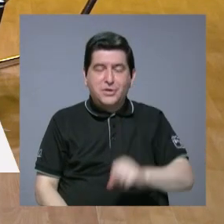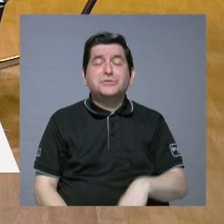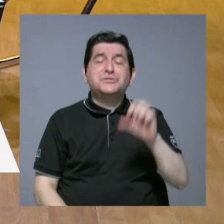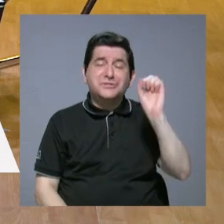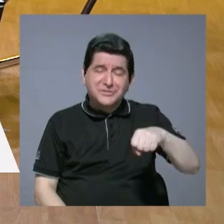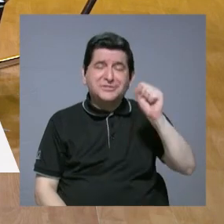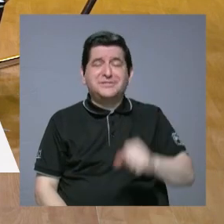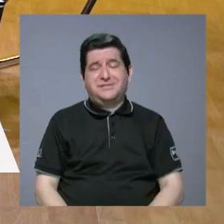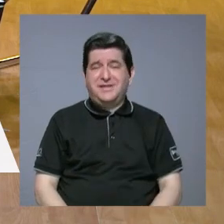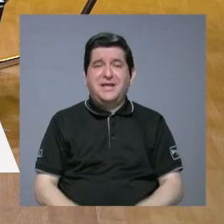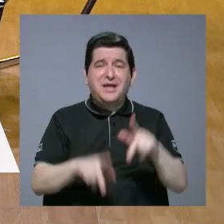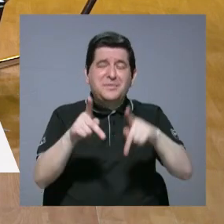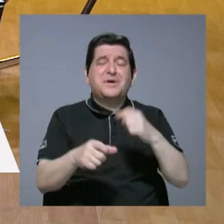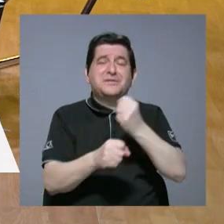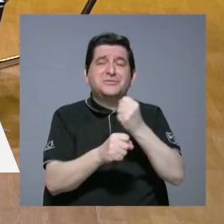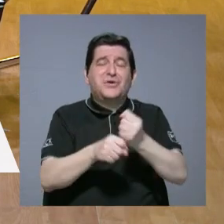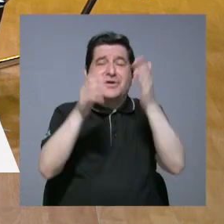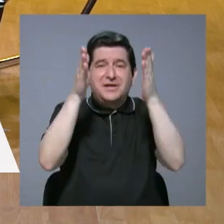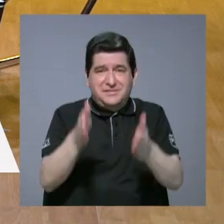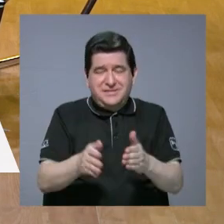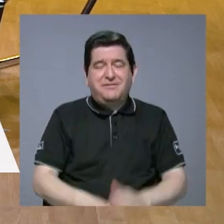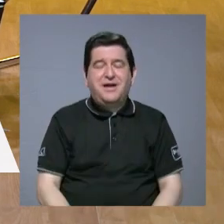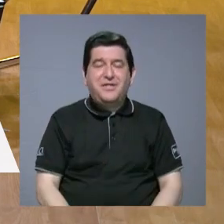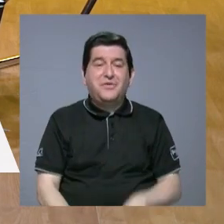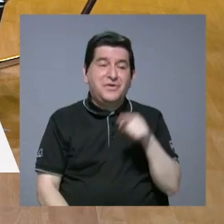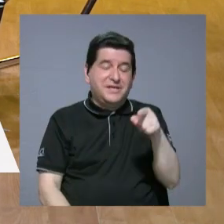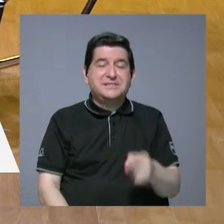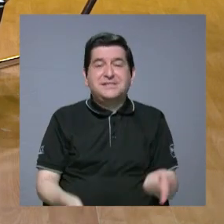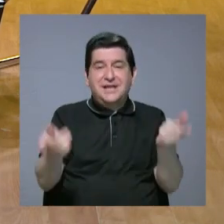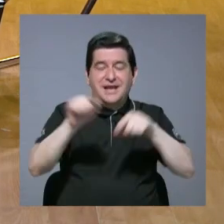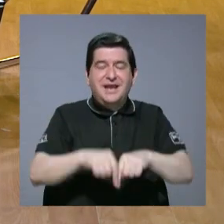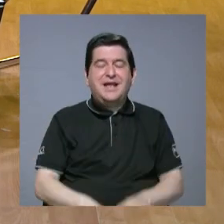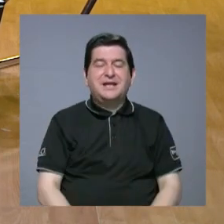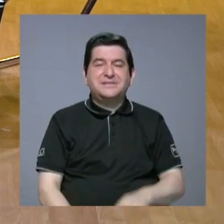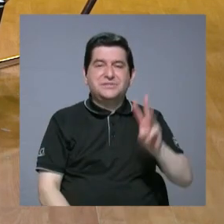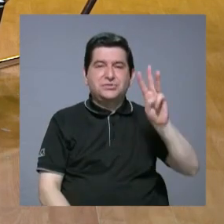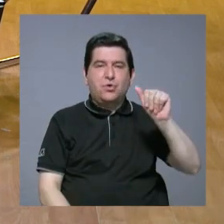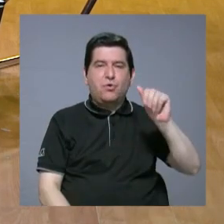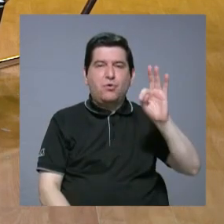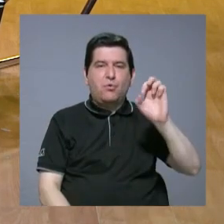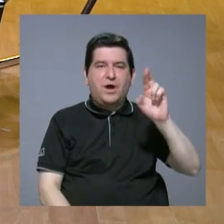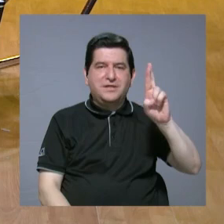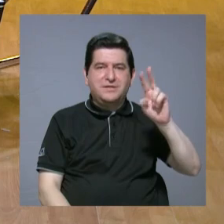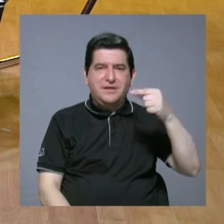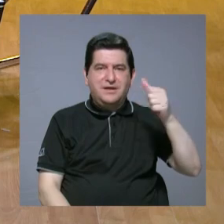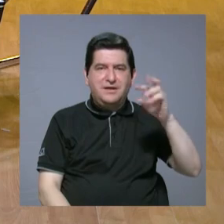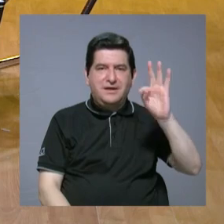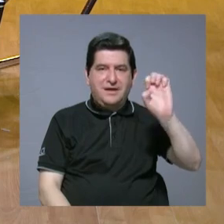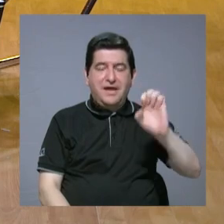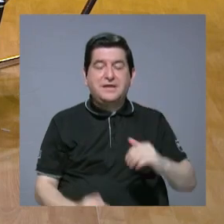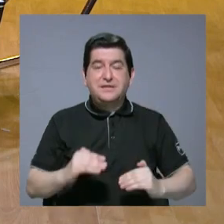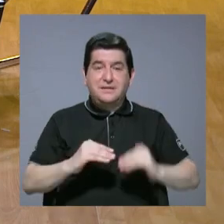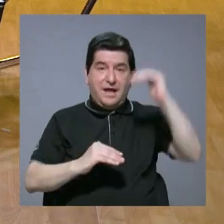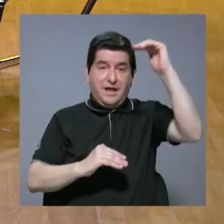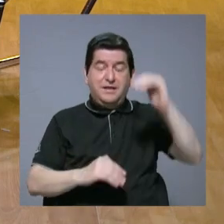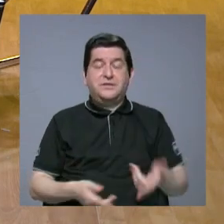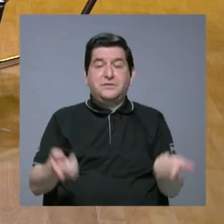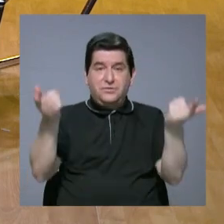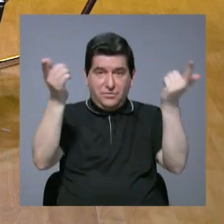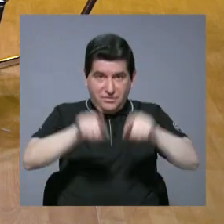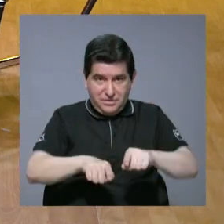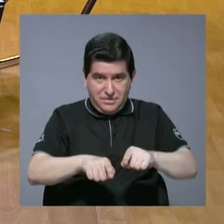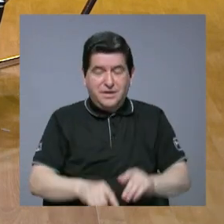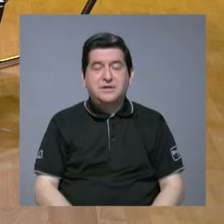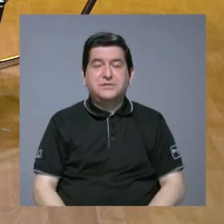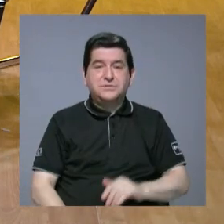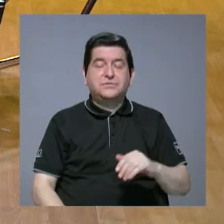plumbers, ¿verdad? De Watergate. Hasta el más alto cargo político de Estados Unidos, bueno, y de